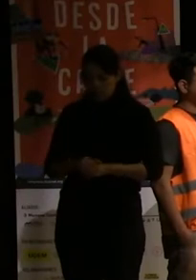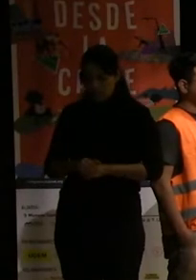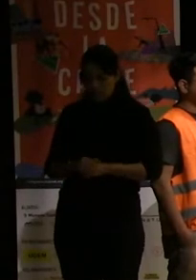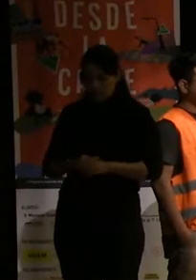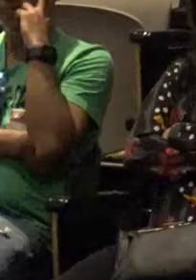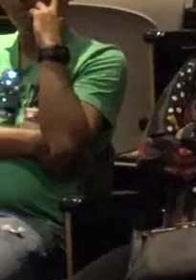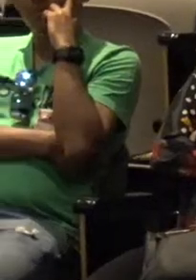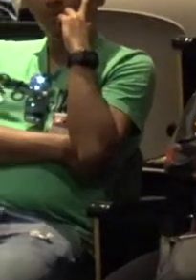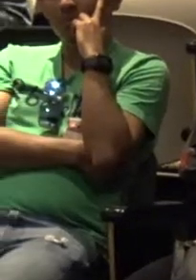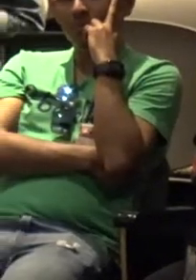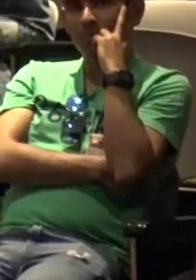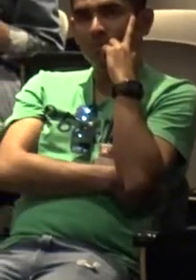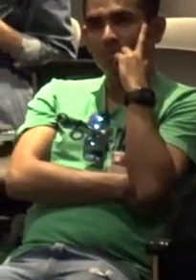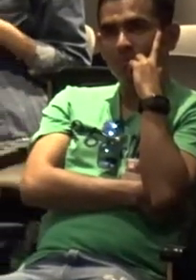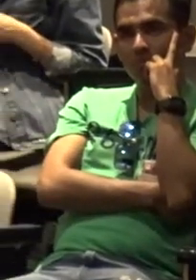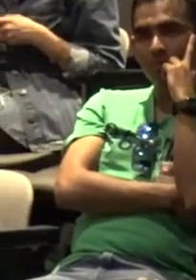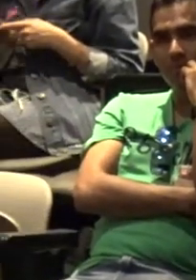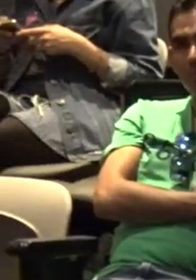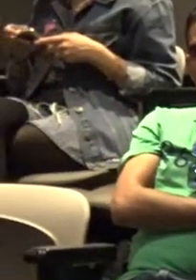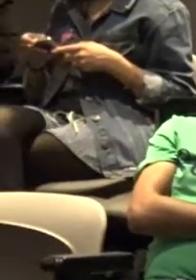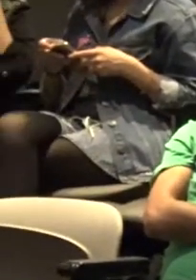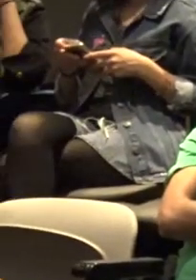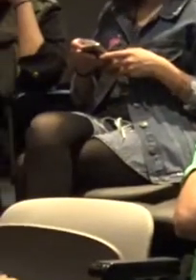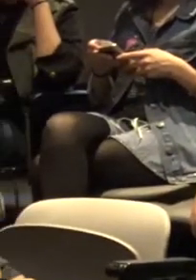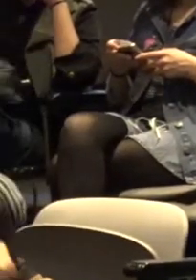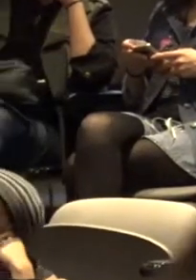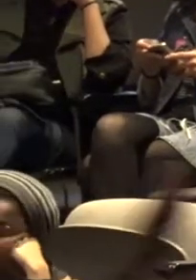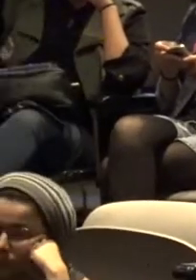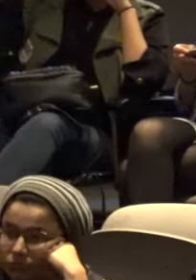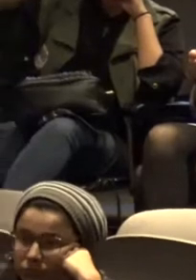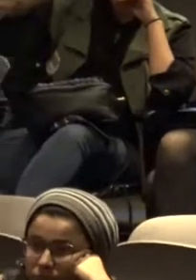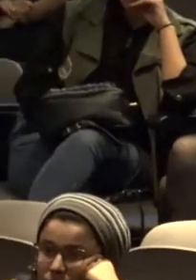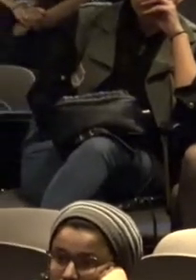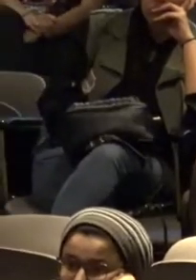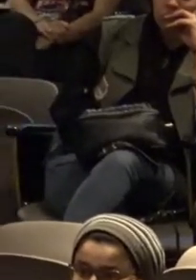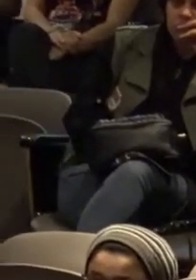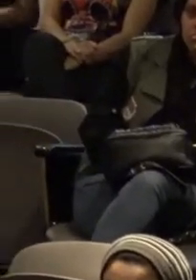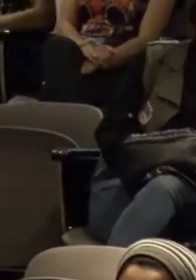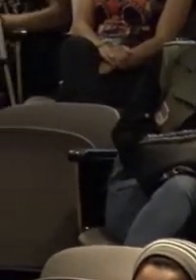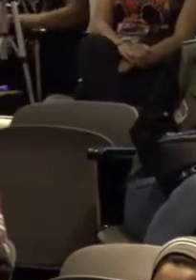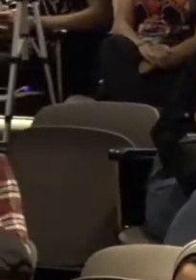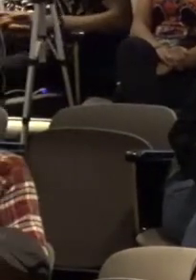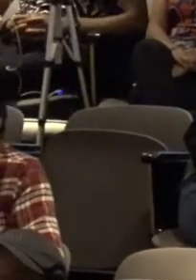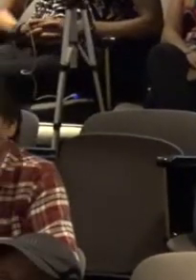desplazamiento el tema de los retos de movilidad metropolitana